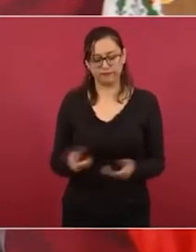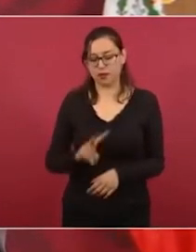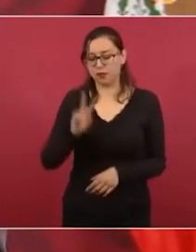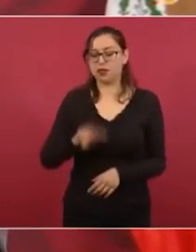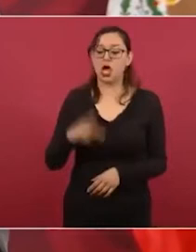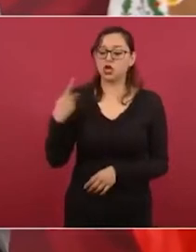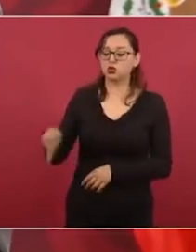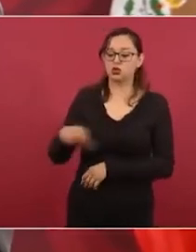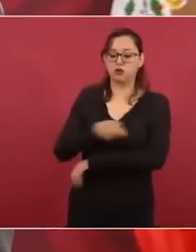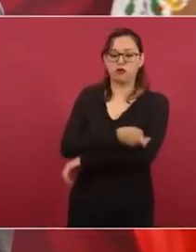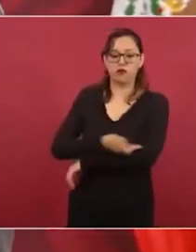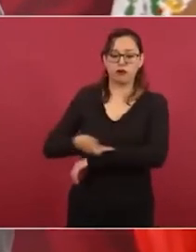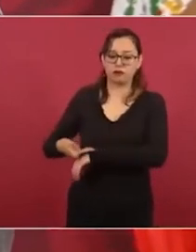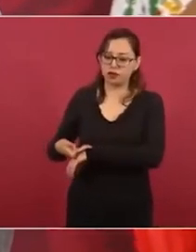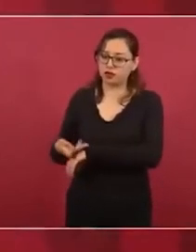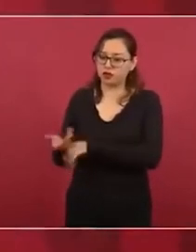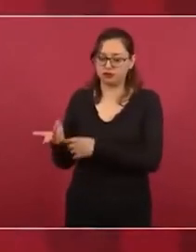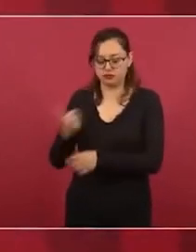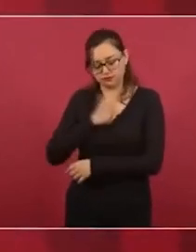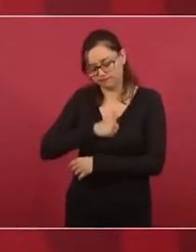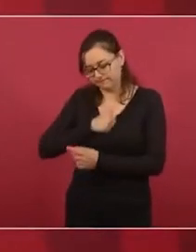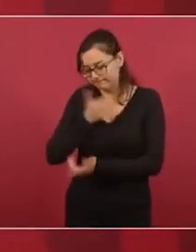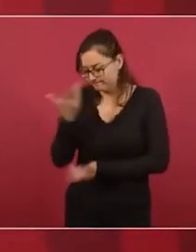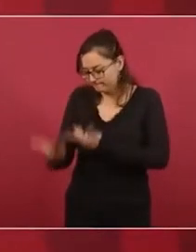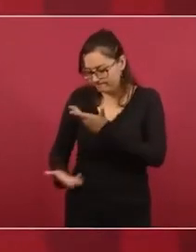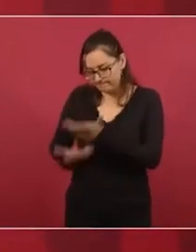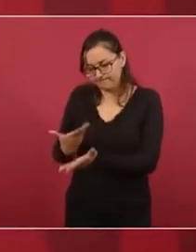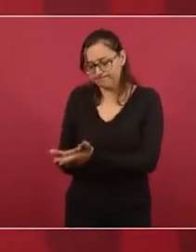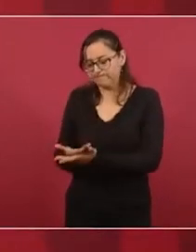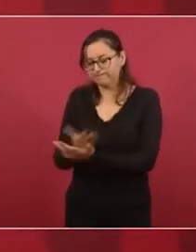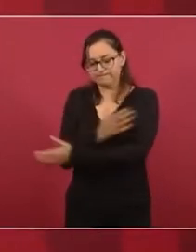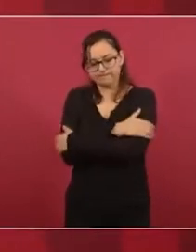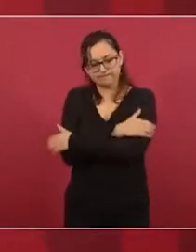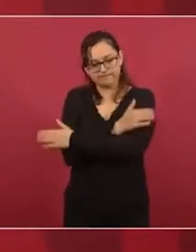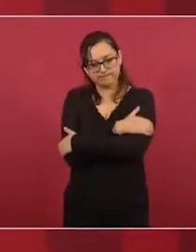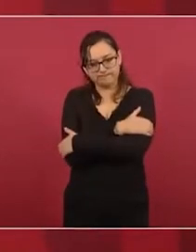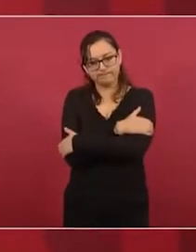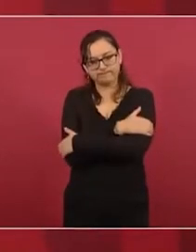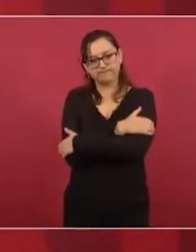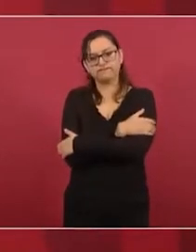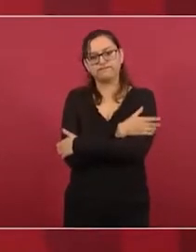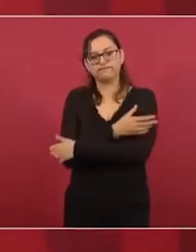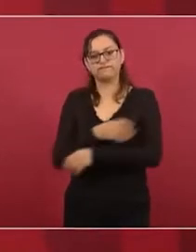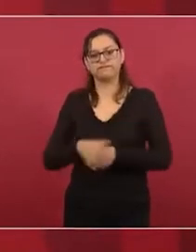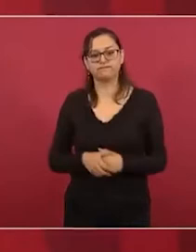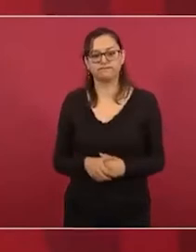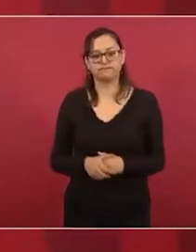a los familiares de las víctimas, y ahí ya